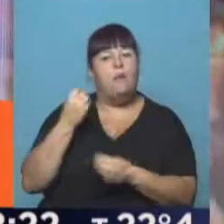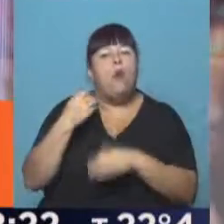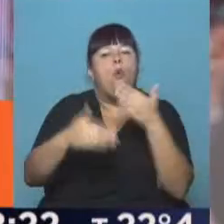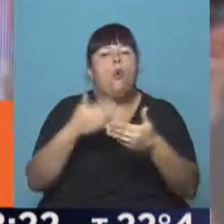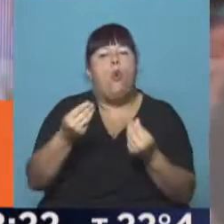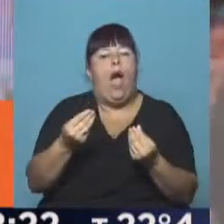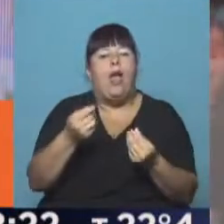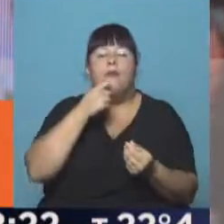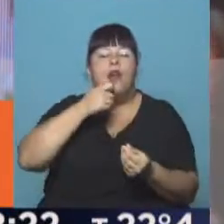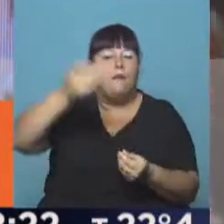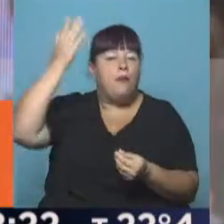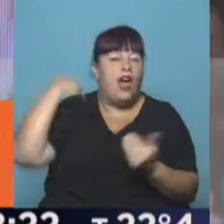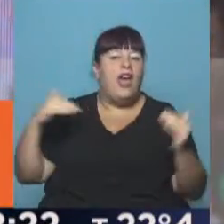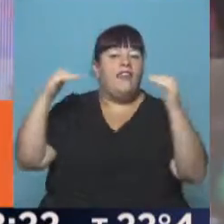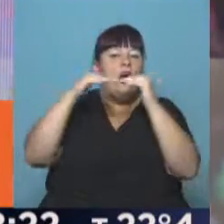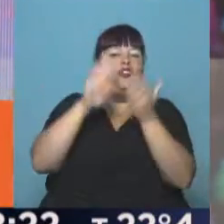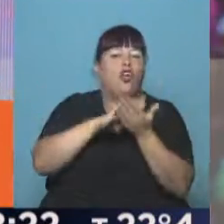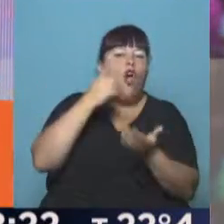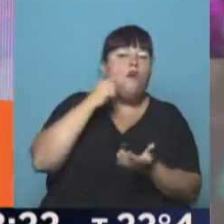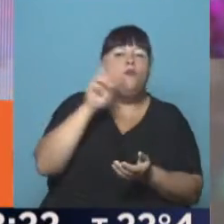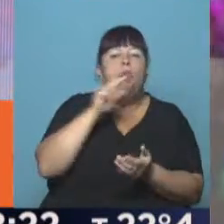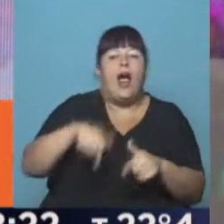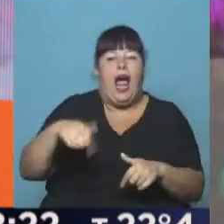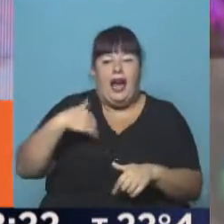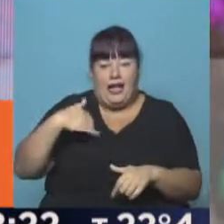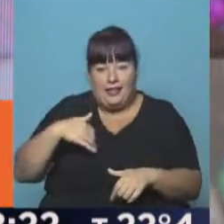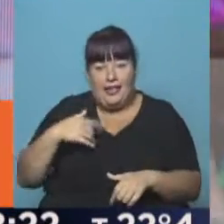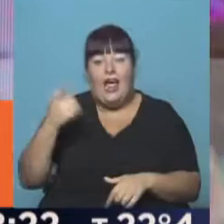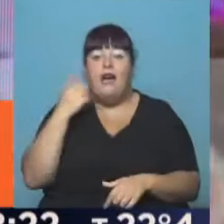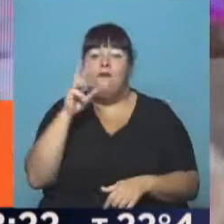hubo de la igualdad en cuanto a la mujer con el hombre en este país, el